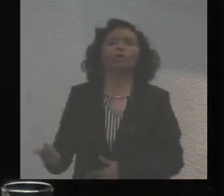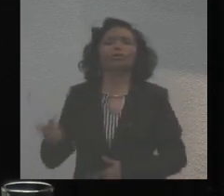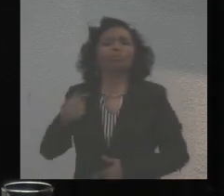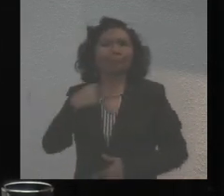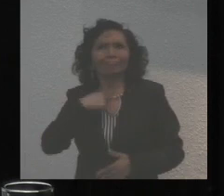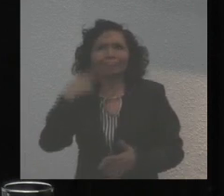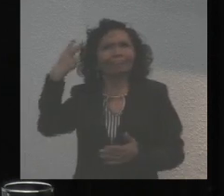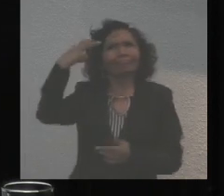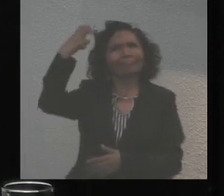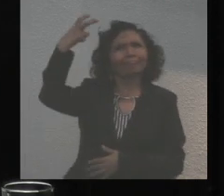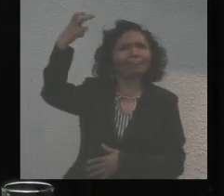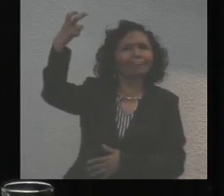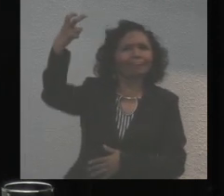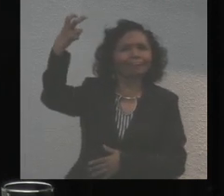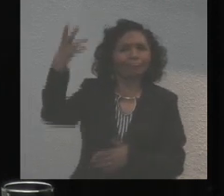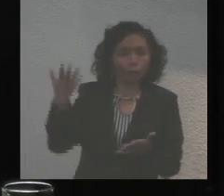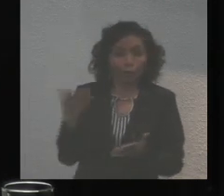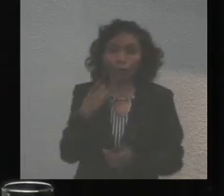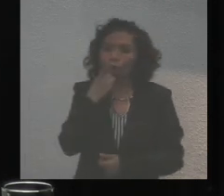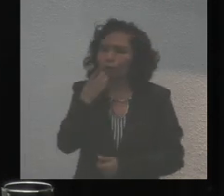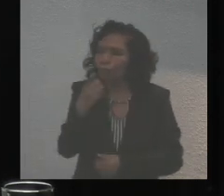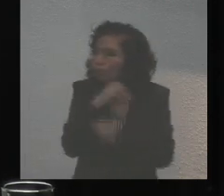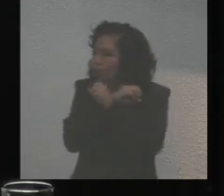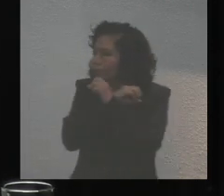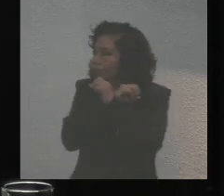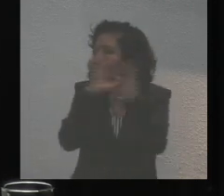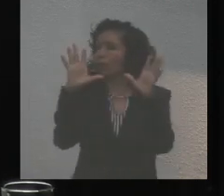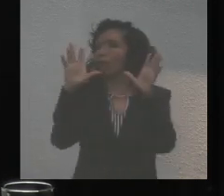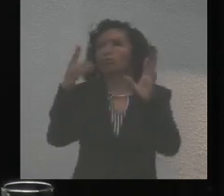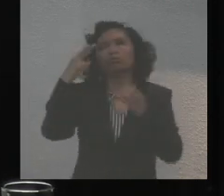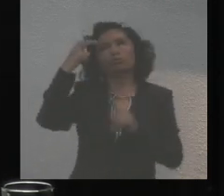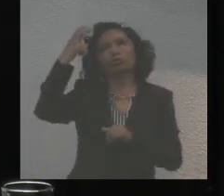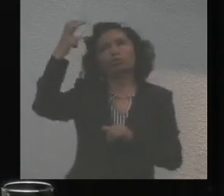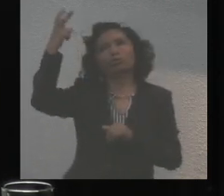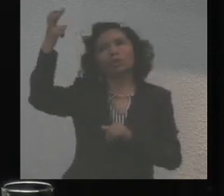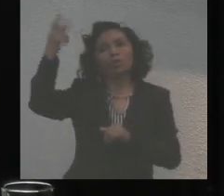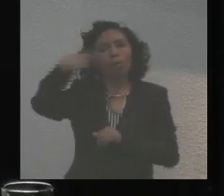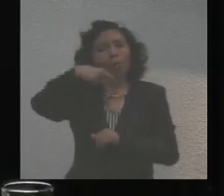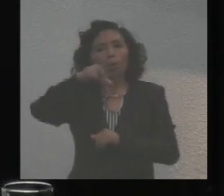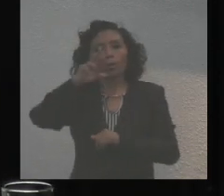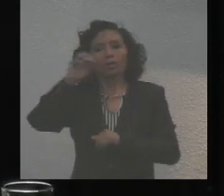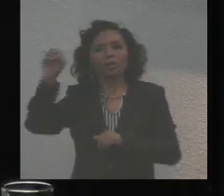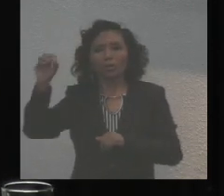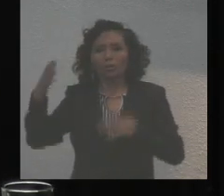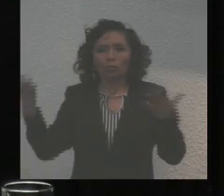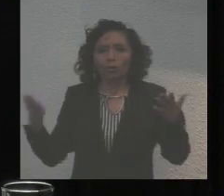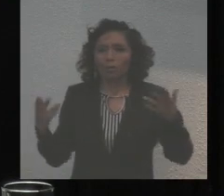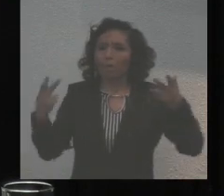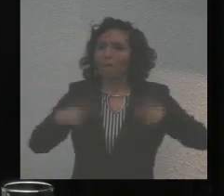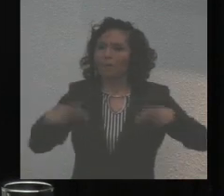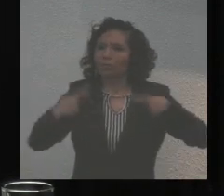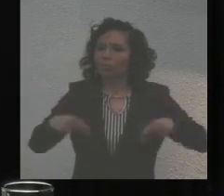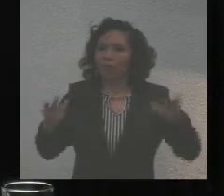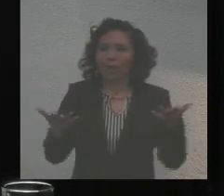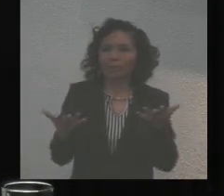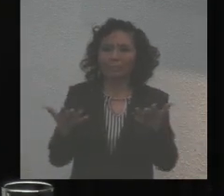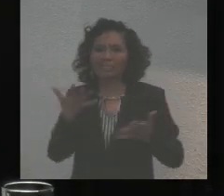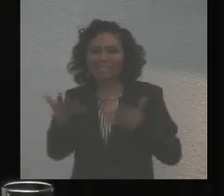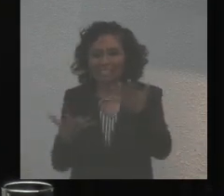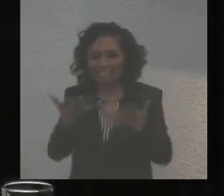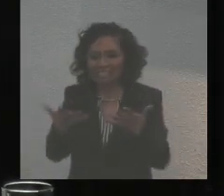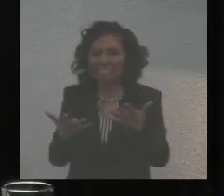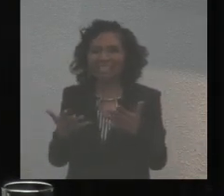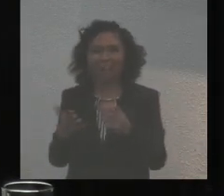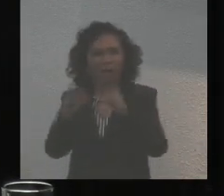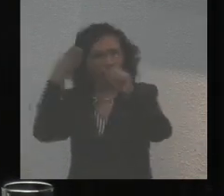aspiro, y lo digo claro, aspiro a un Quintana Roo lleno de militantes, pero militantes con